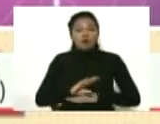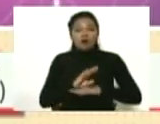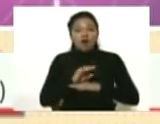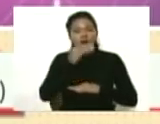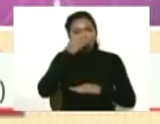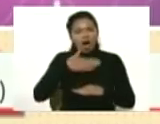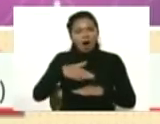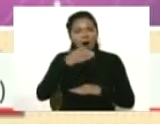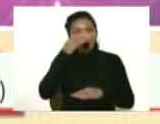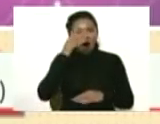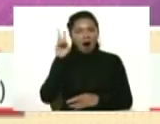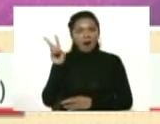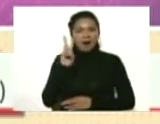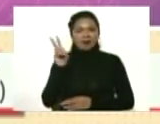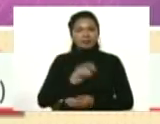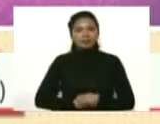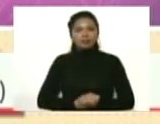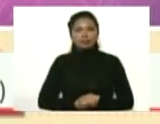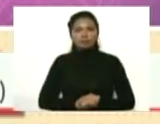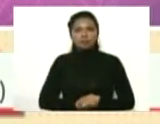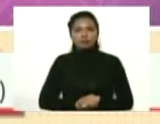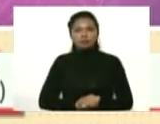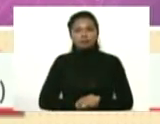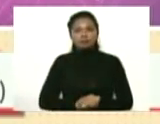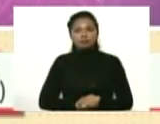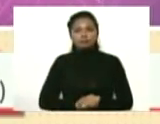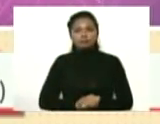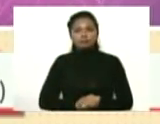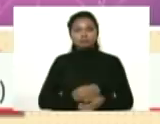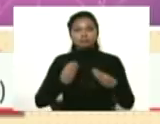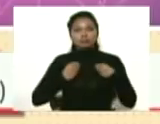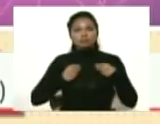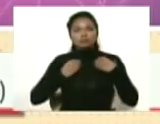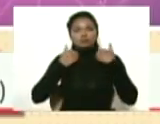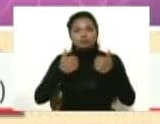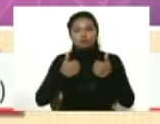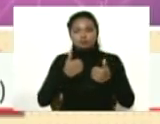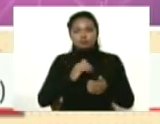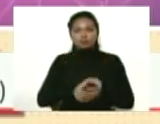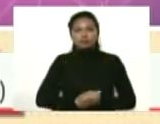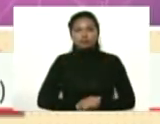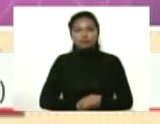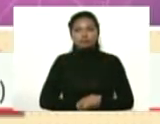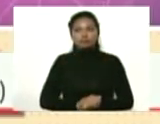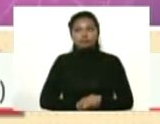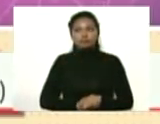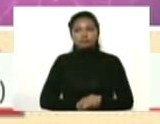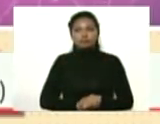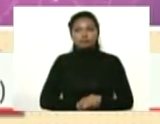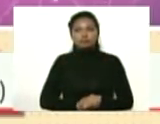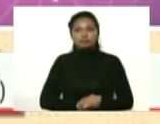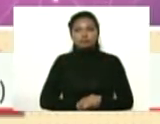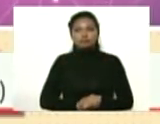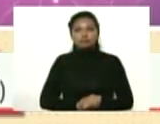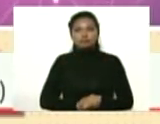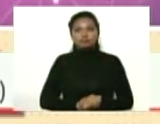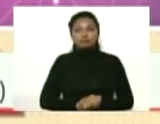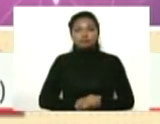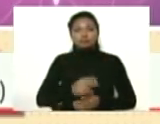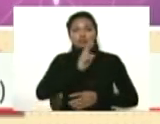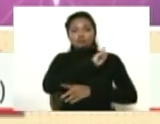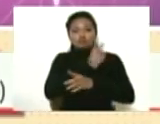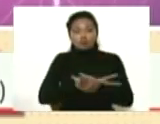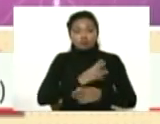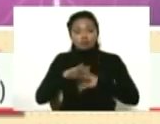del pueblo venezolano, para el vivir viviendo. Y la Fuerza Armada Nacional